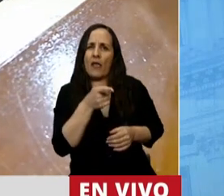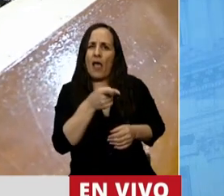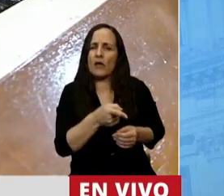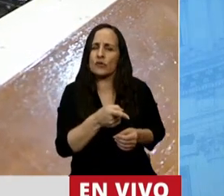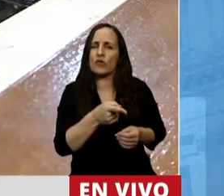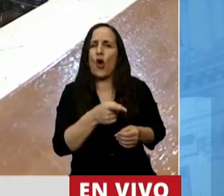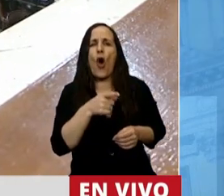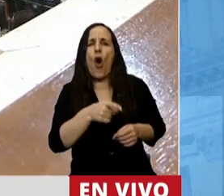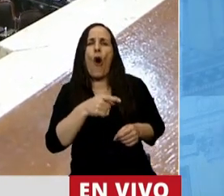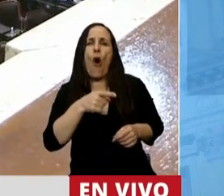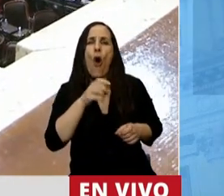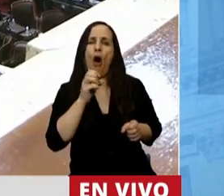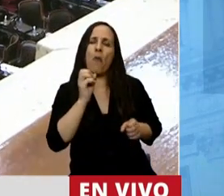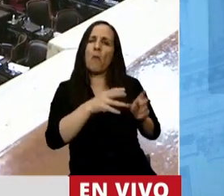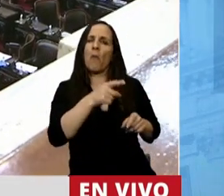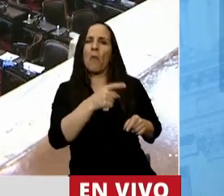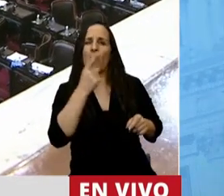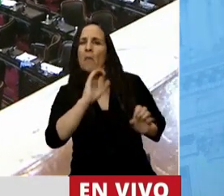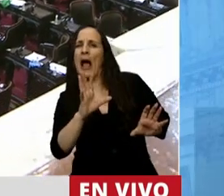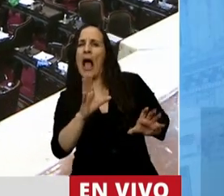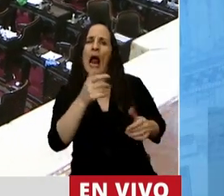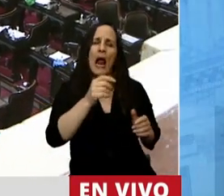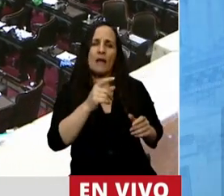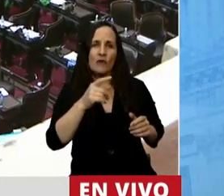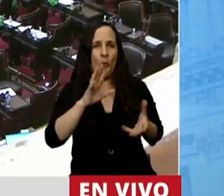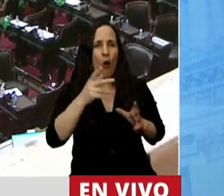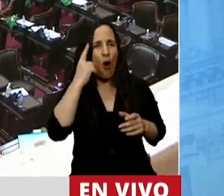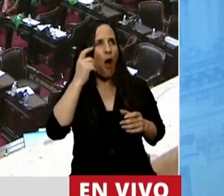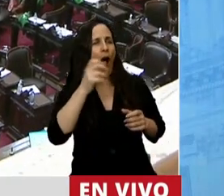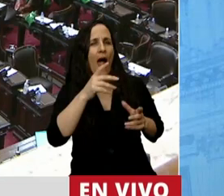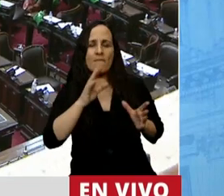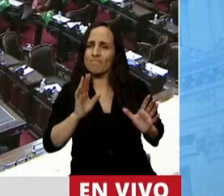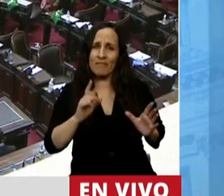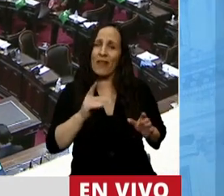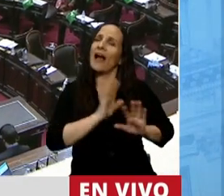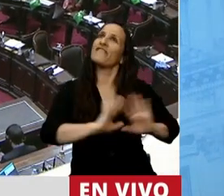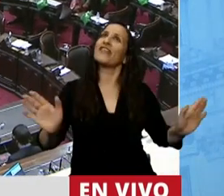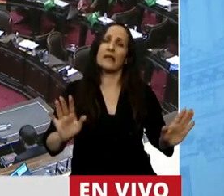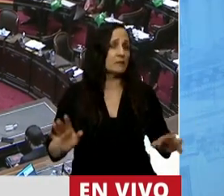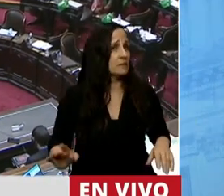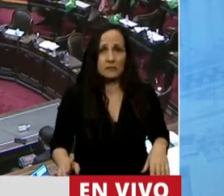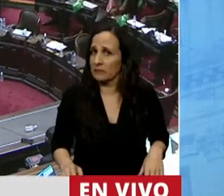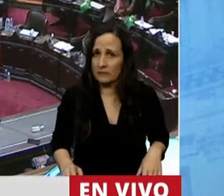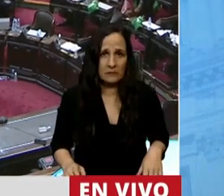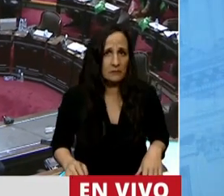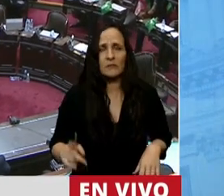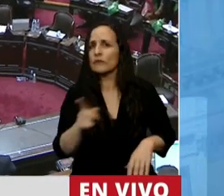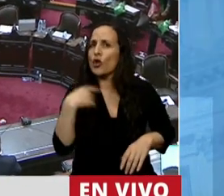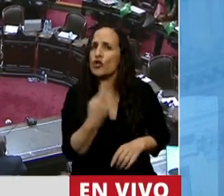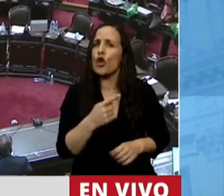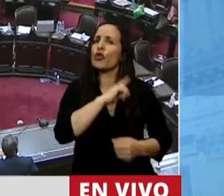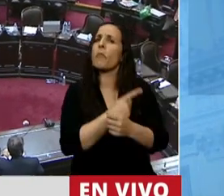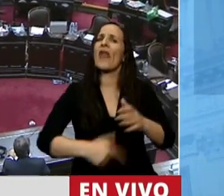ellos el reproche moral, dejarán de producirse. Como miembros del Poder Legislativo tenemos que generar leyes y